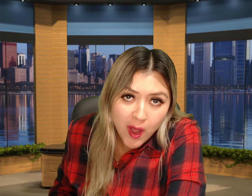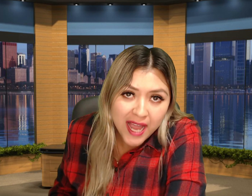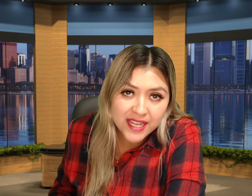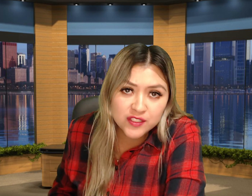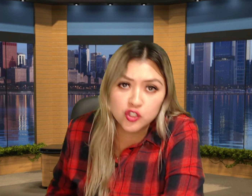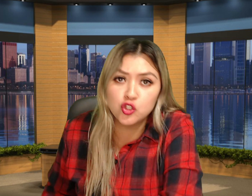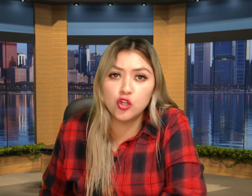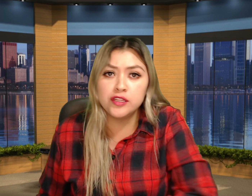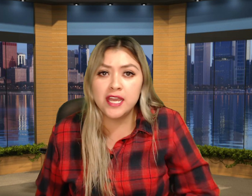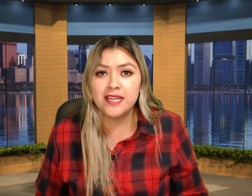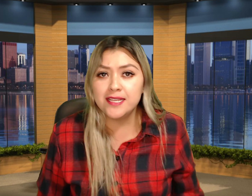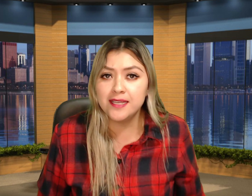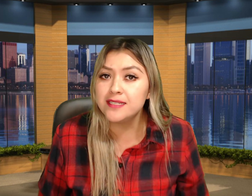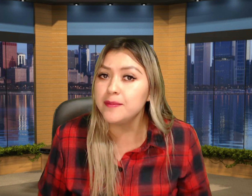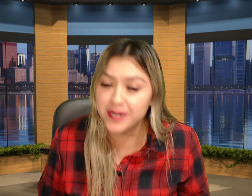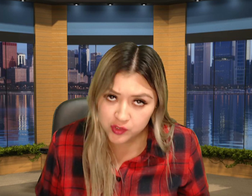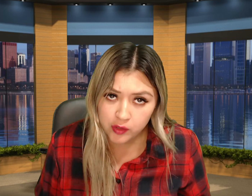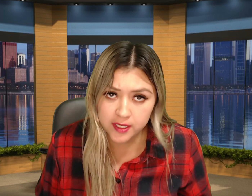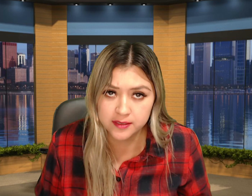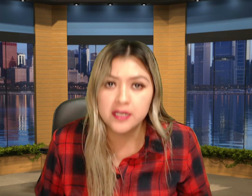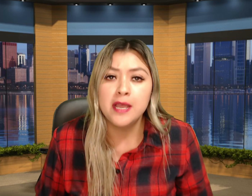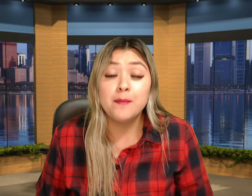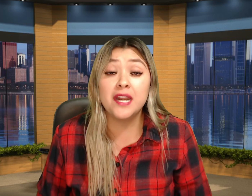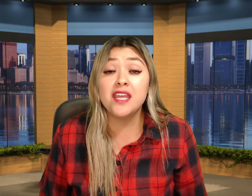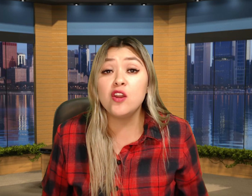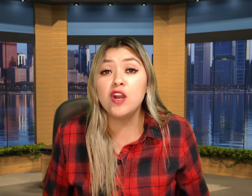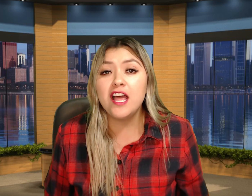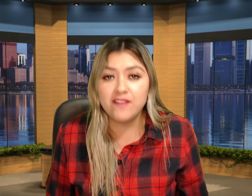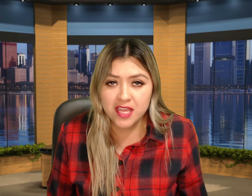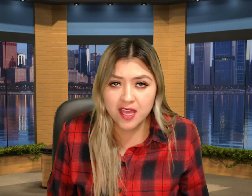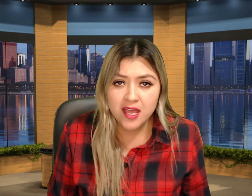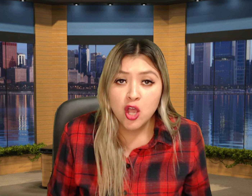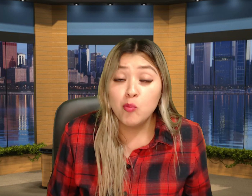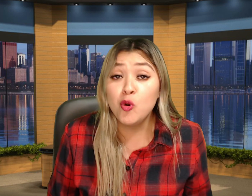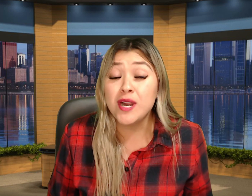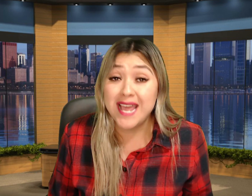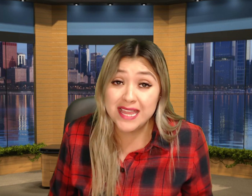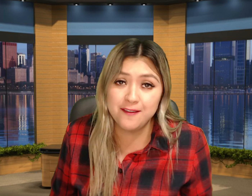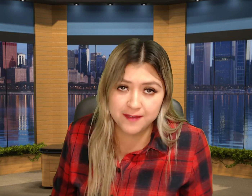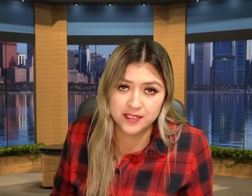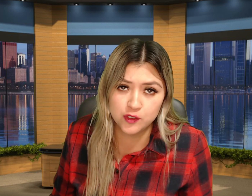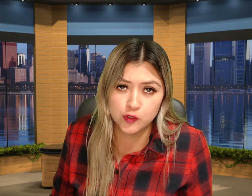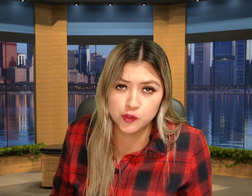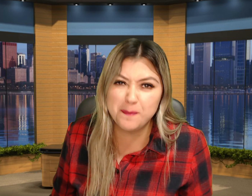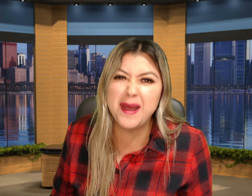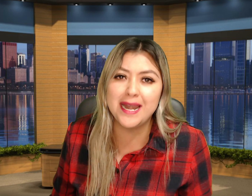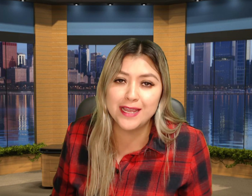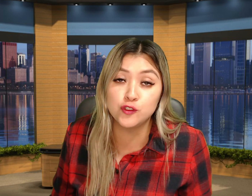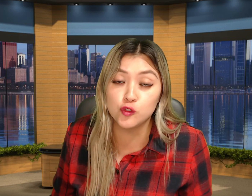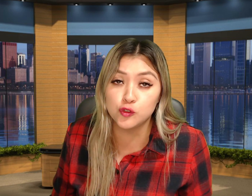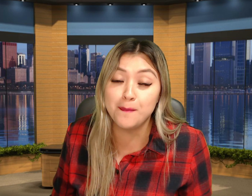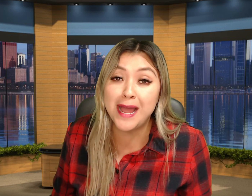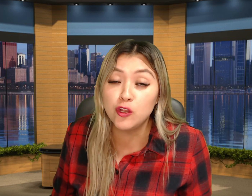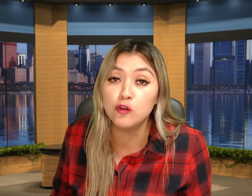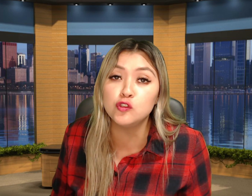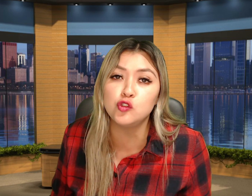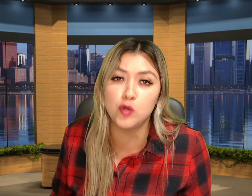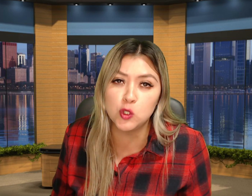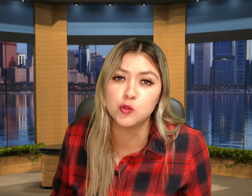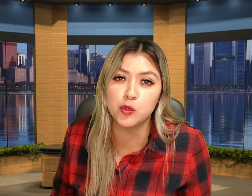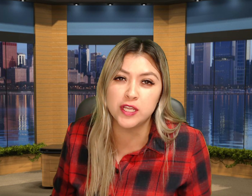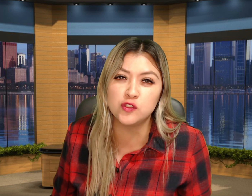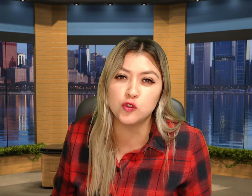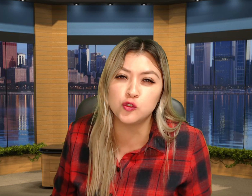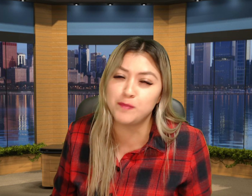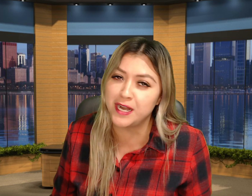Benito Juárez, donde decenas de personas perdieron la vida por edificios mal hechos, mal